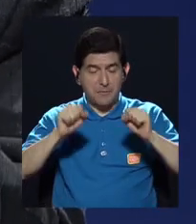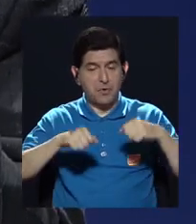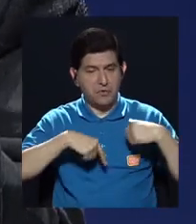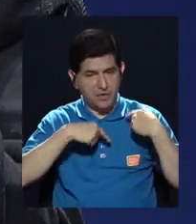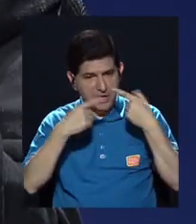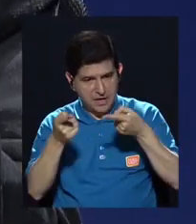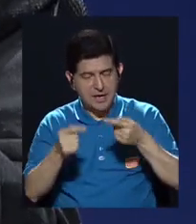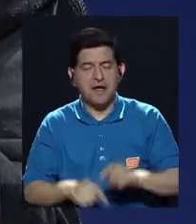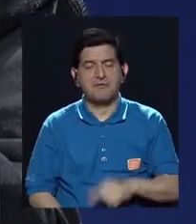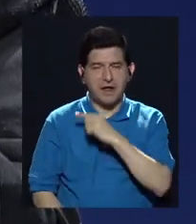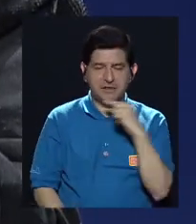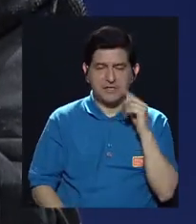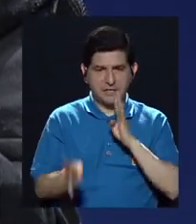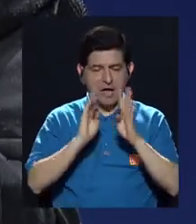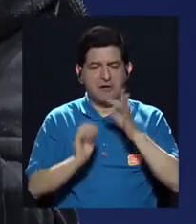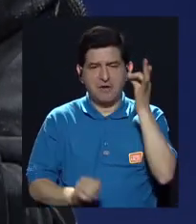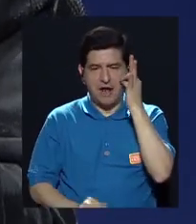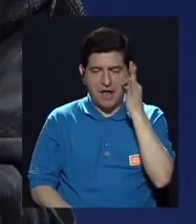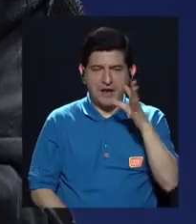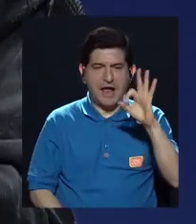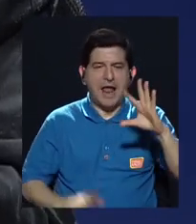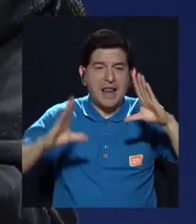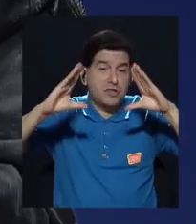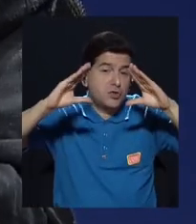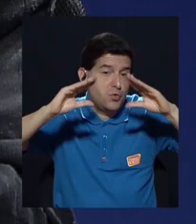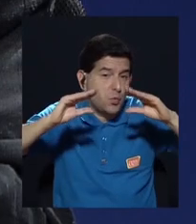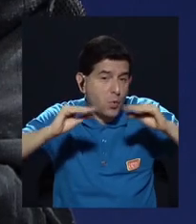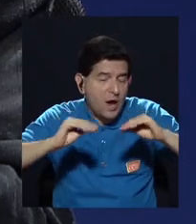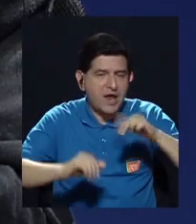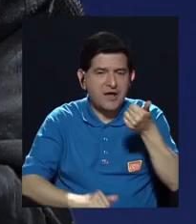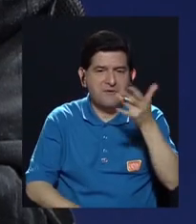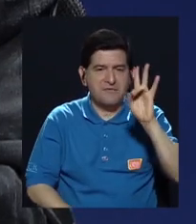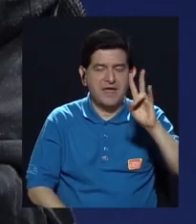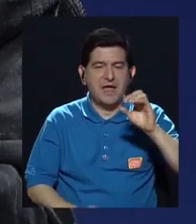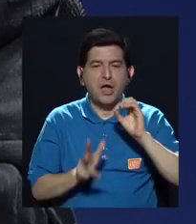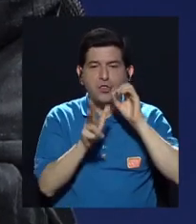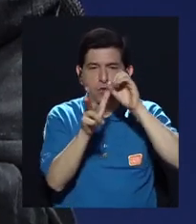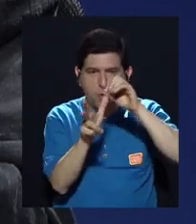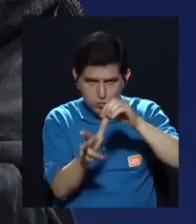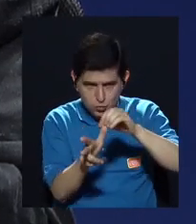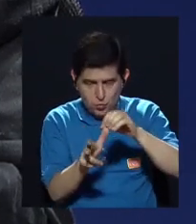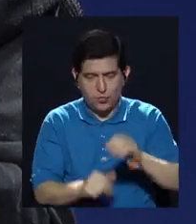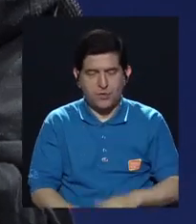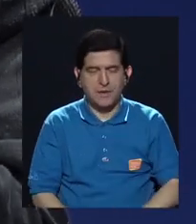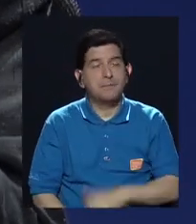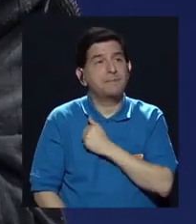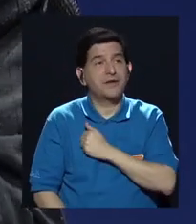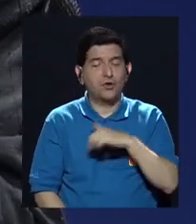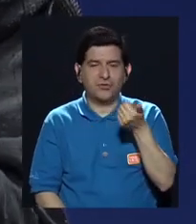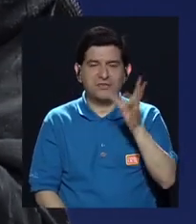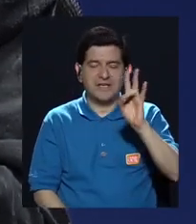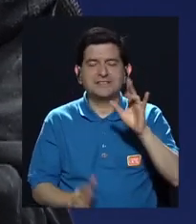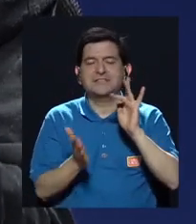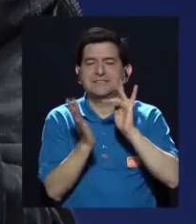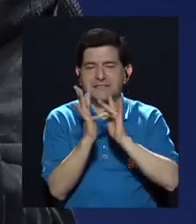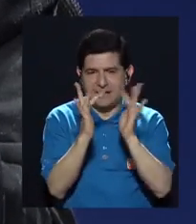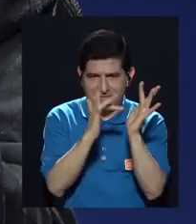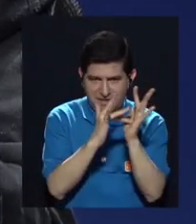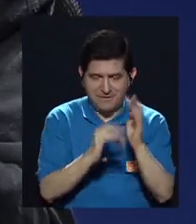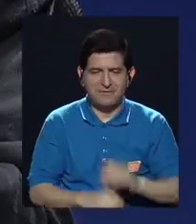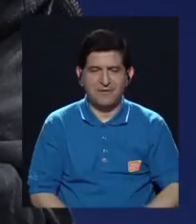para que el padre vaya a hablar con don Pepe, en que si a las 9 de la noche del 17 de octubre, del 17 de abril,